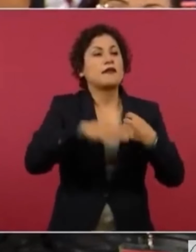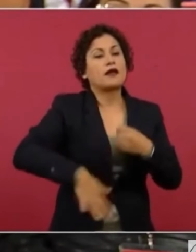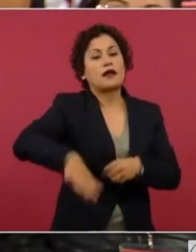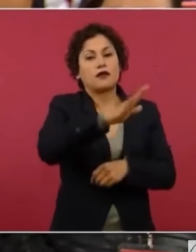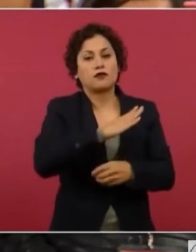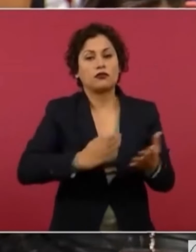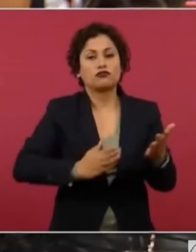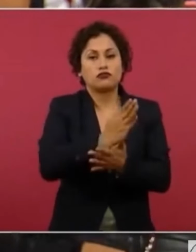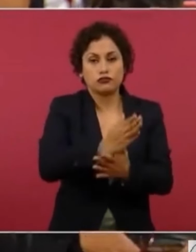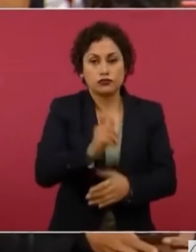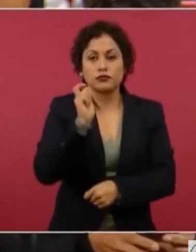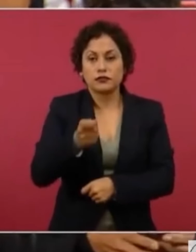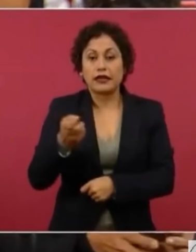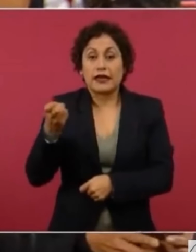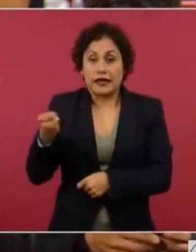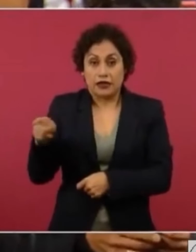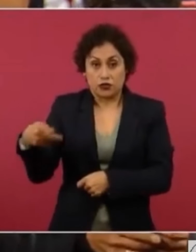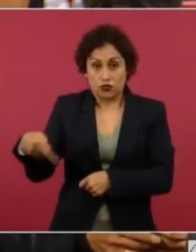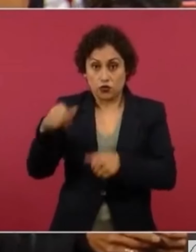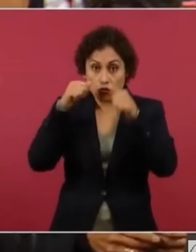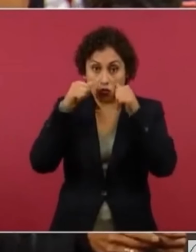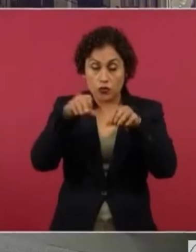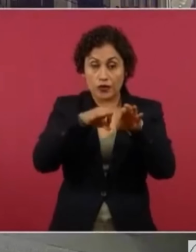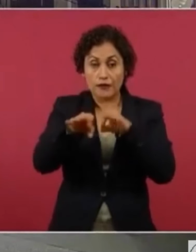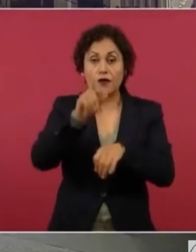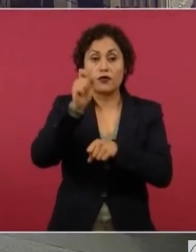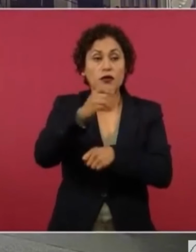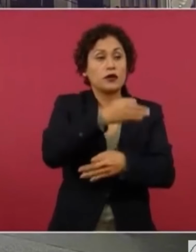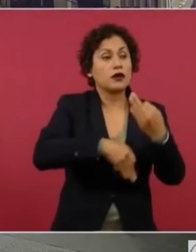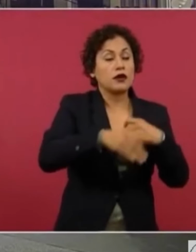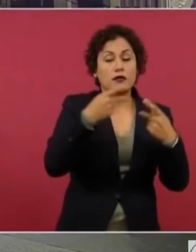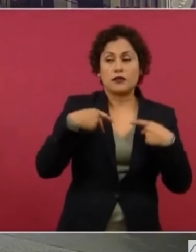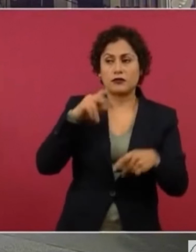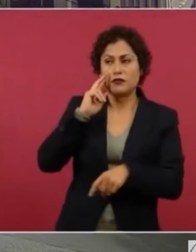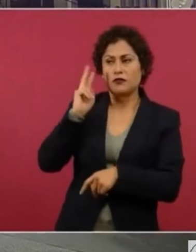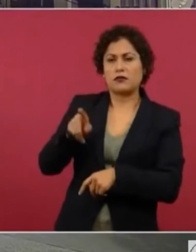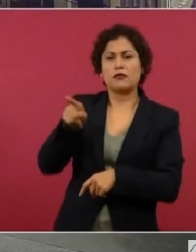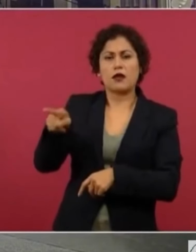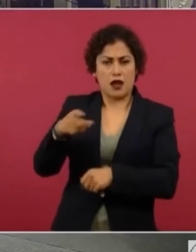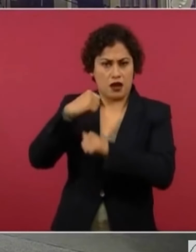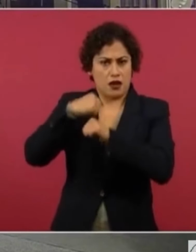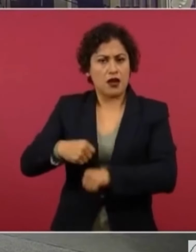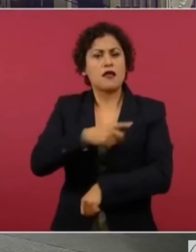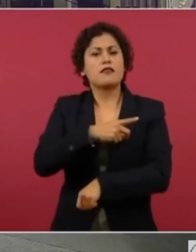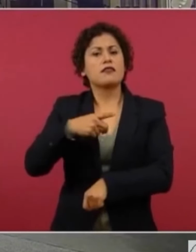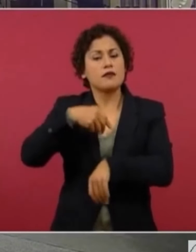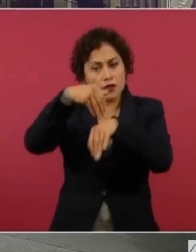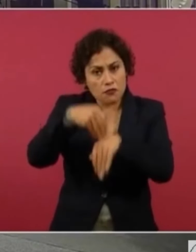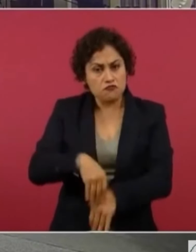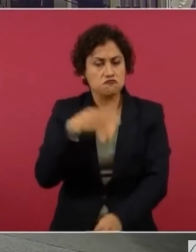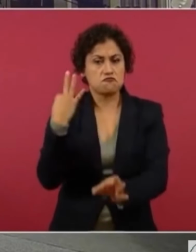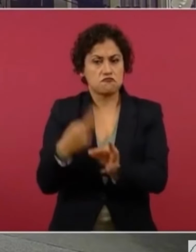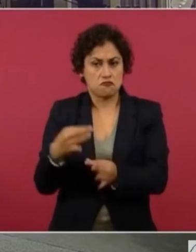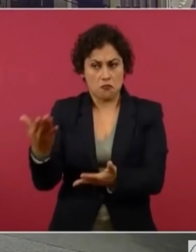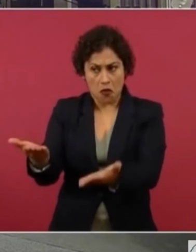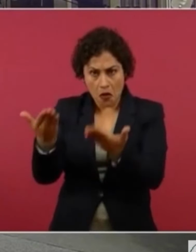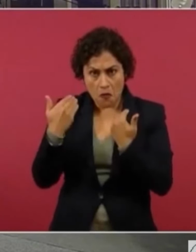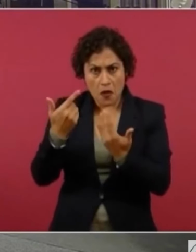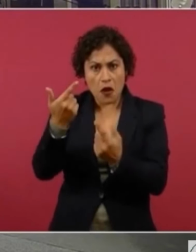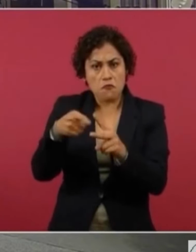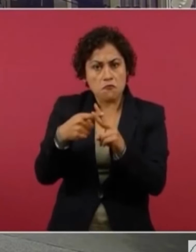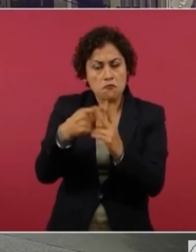está directamente enfocada en que bajo los ojos ciudadanos las autoridades cumplan con sus obligaciones, rindan cuentas y que se